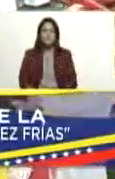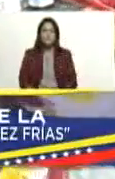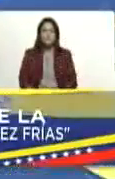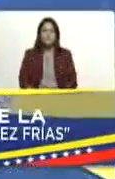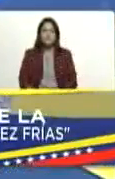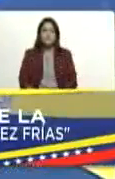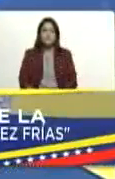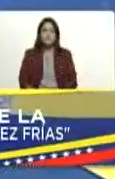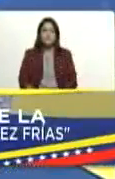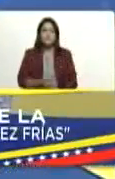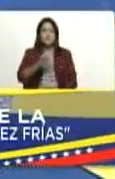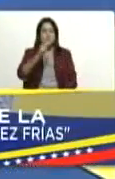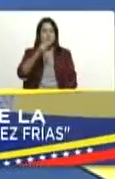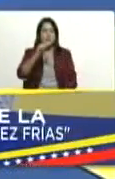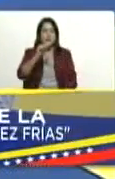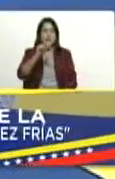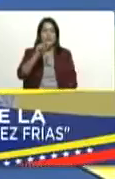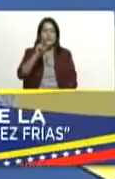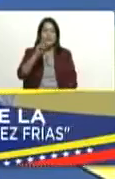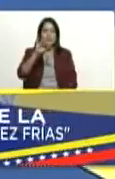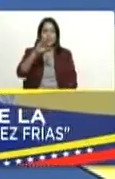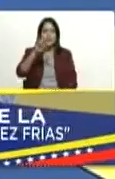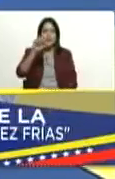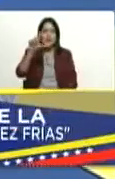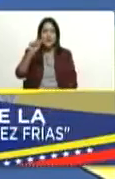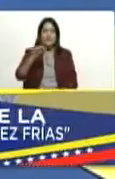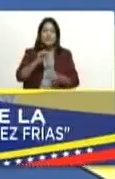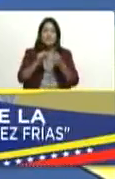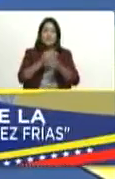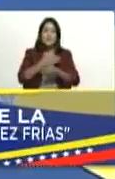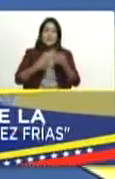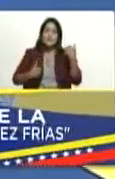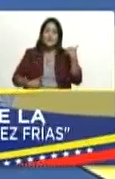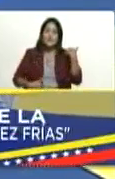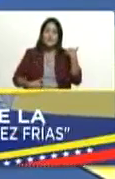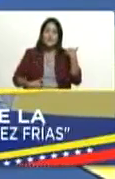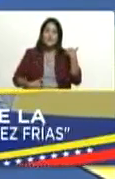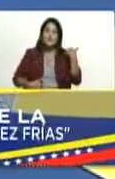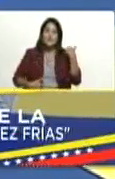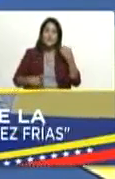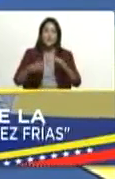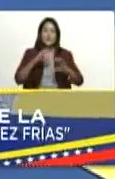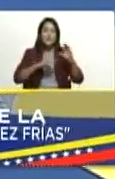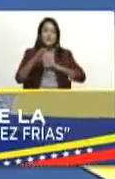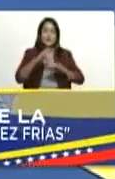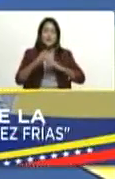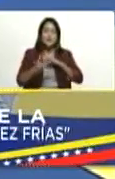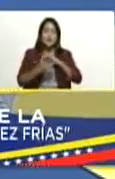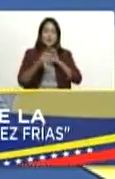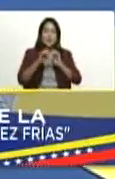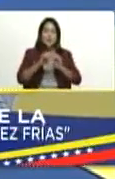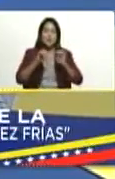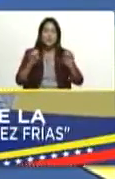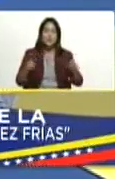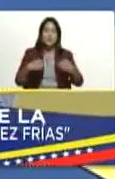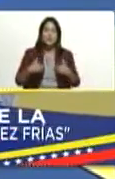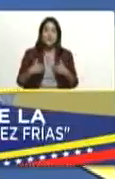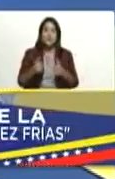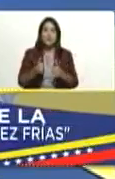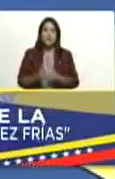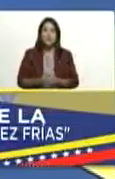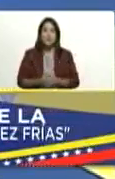Graviela Jiménez, vicepresidenta sectorial para Ciencia, Tecnología, Educación y Salud